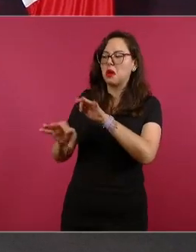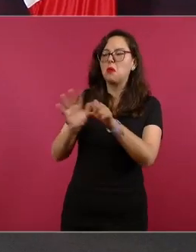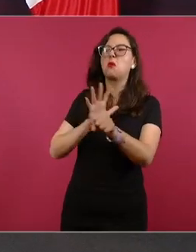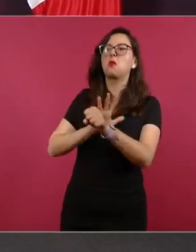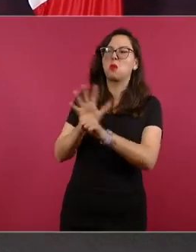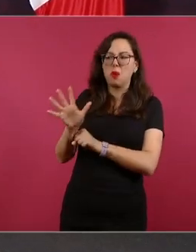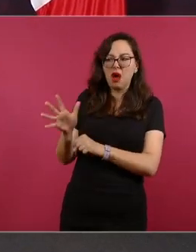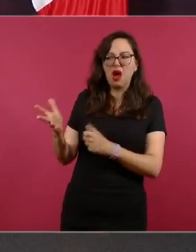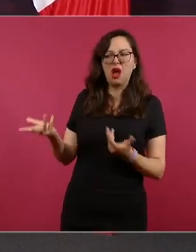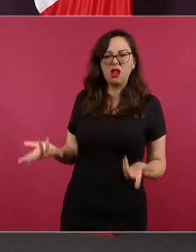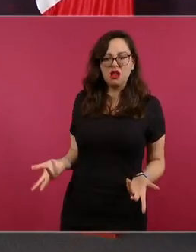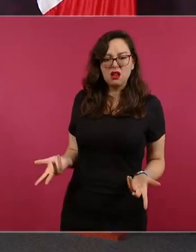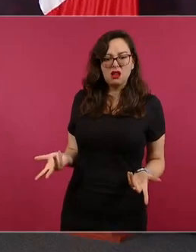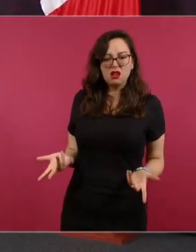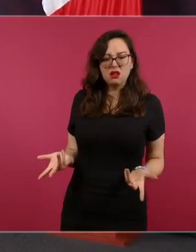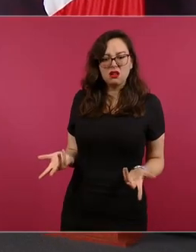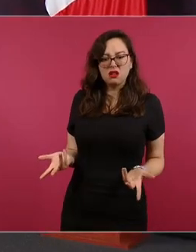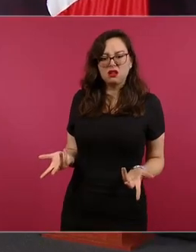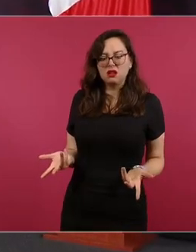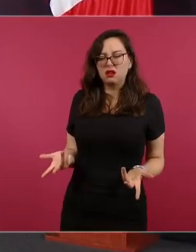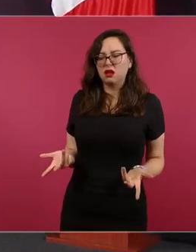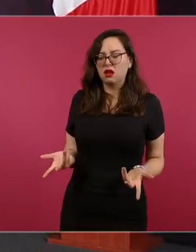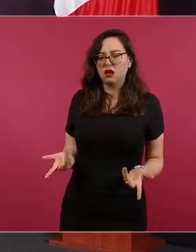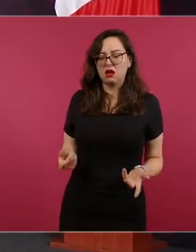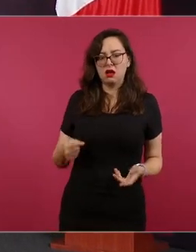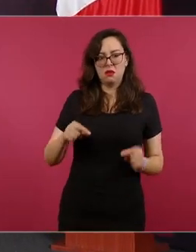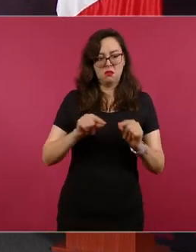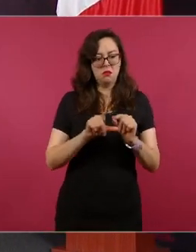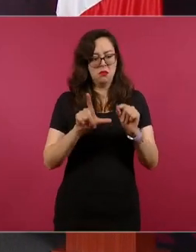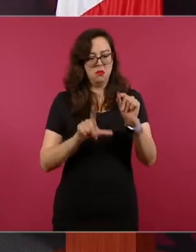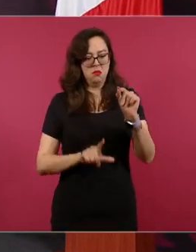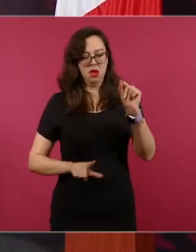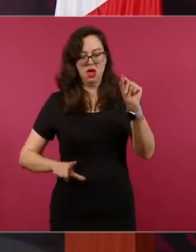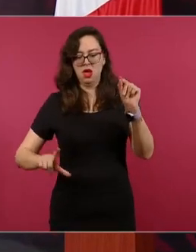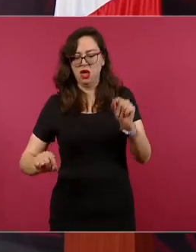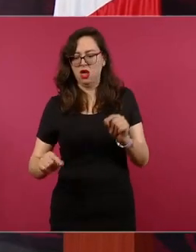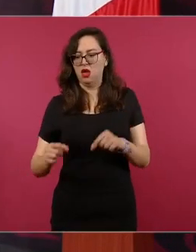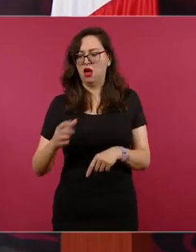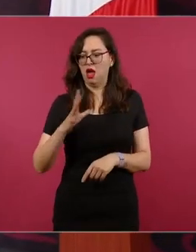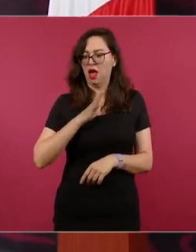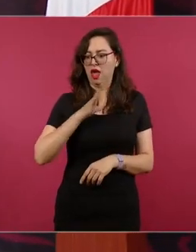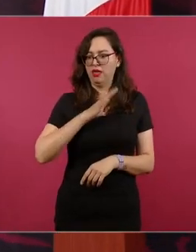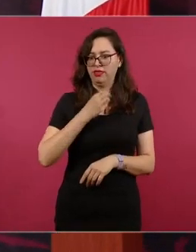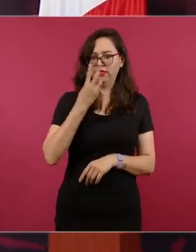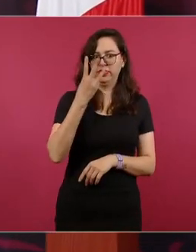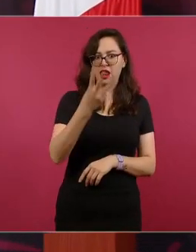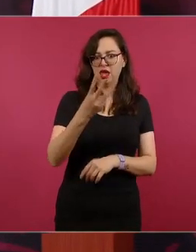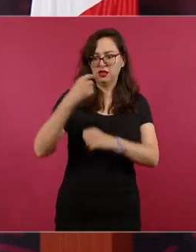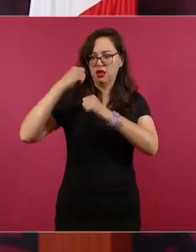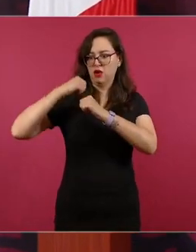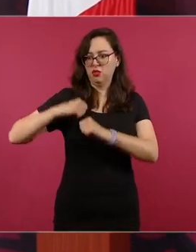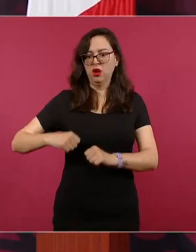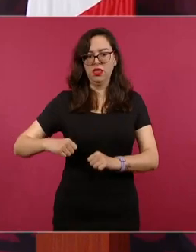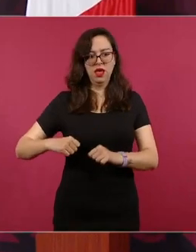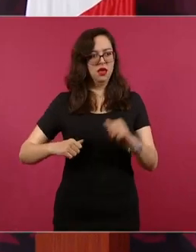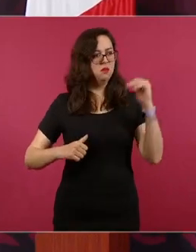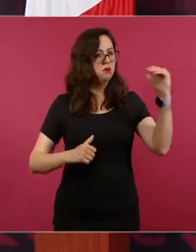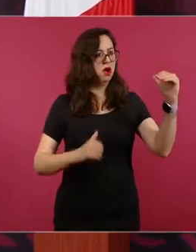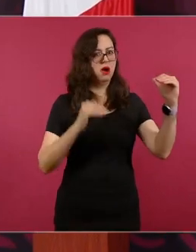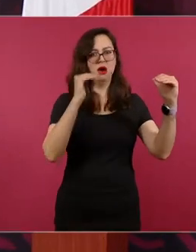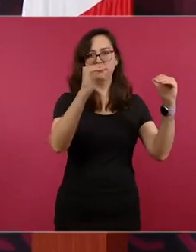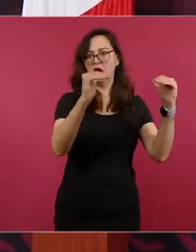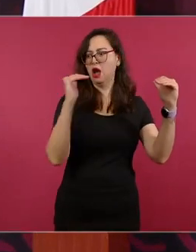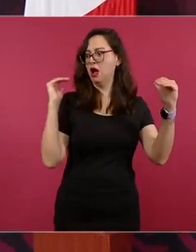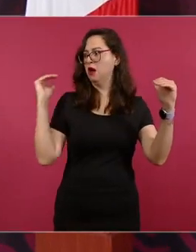cómo forma parte de la división, del equilibrio entre los poderes, cómo